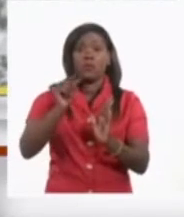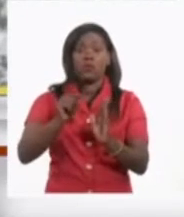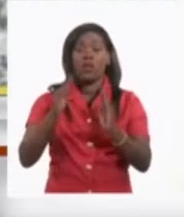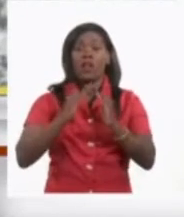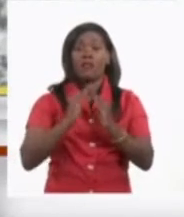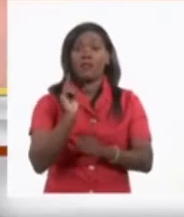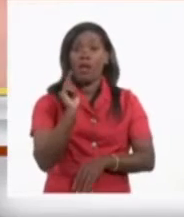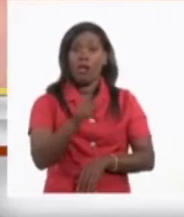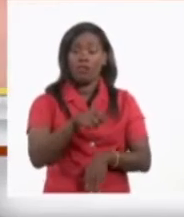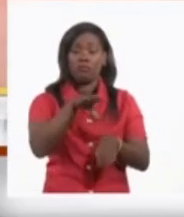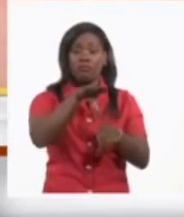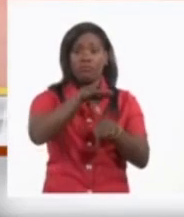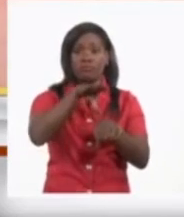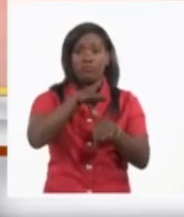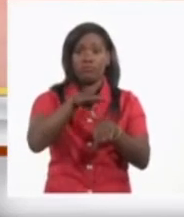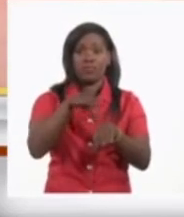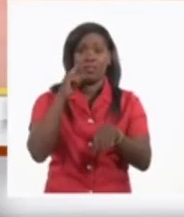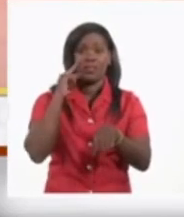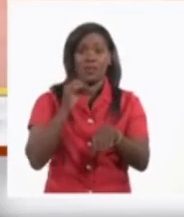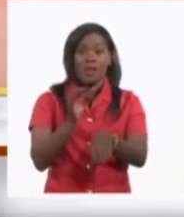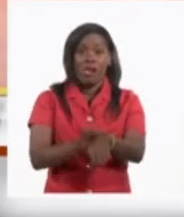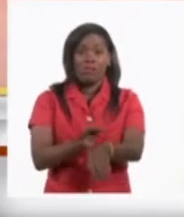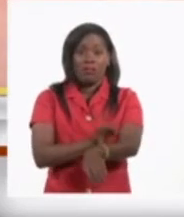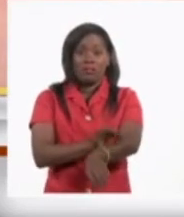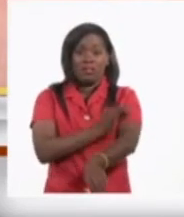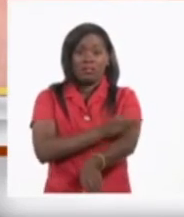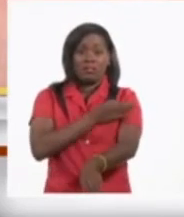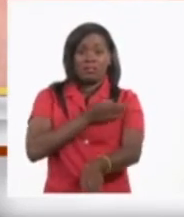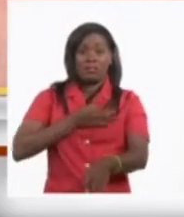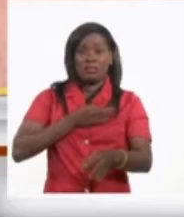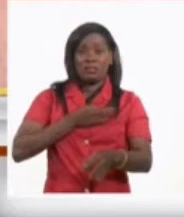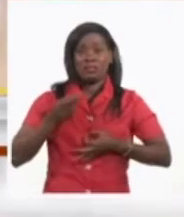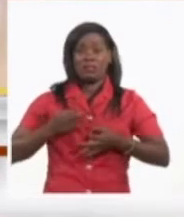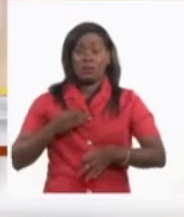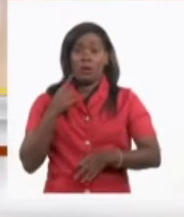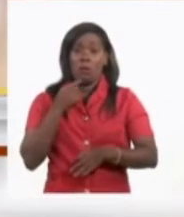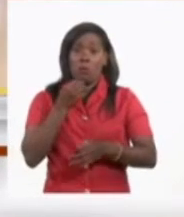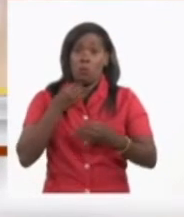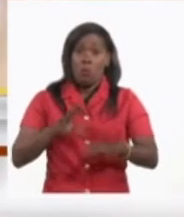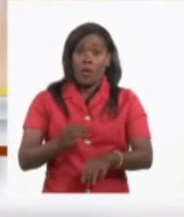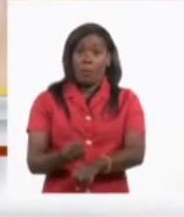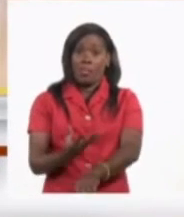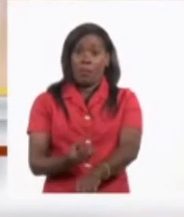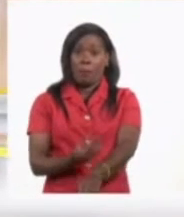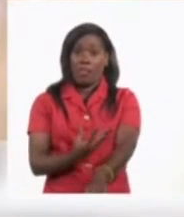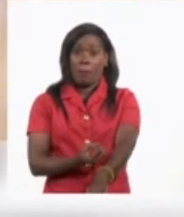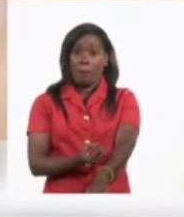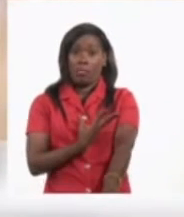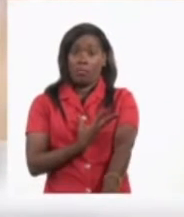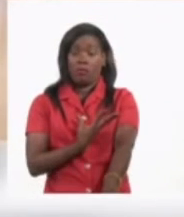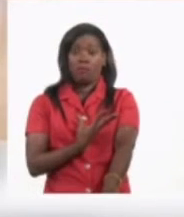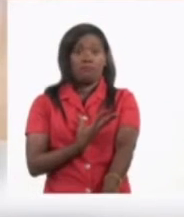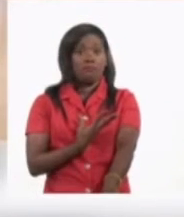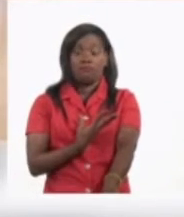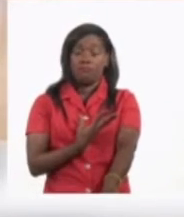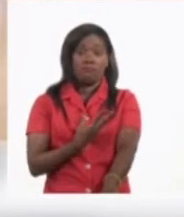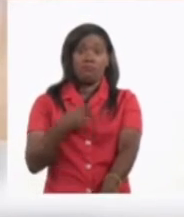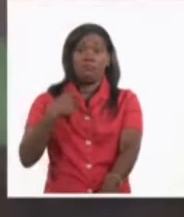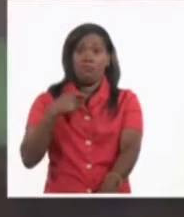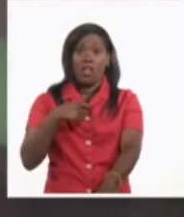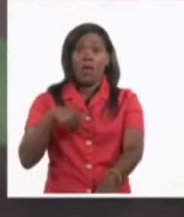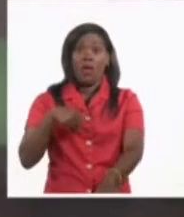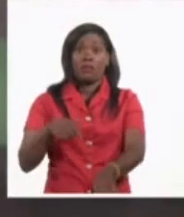Refugiados. Las autoridades restringieron el movimiento fuera del campamento y no permiten ingresos para evitar la propagación